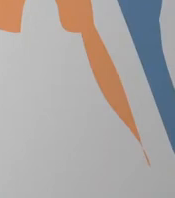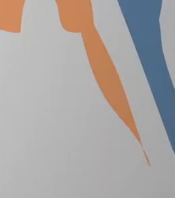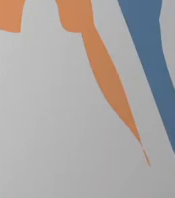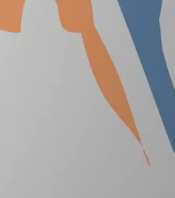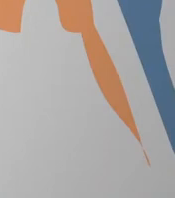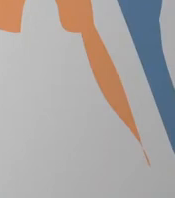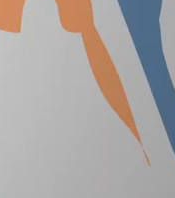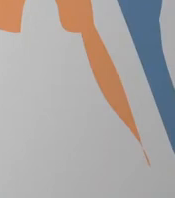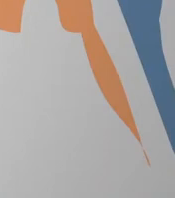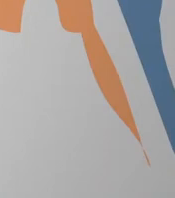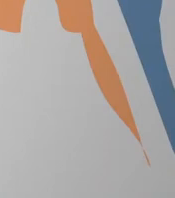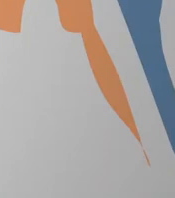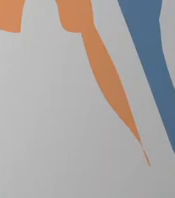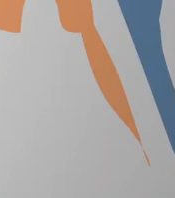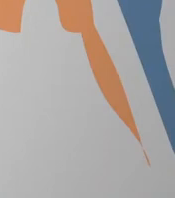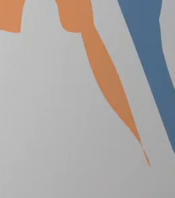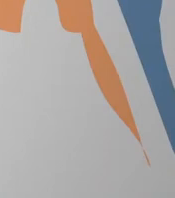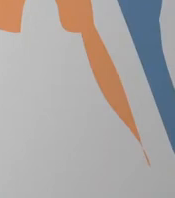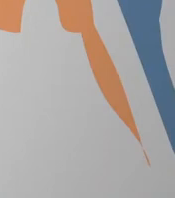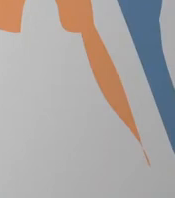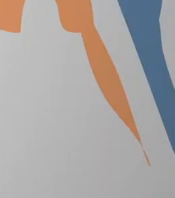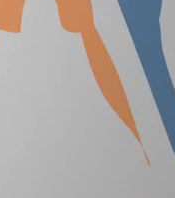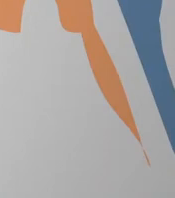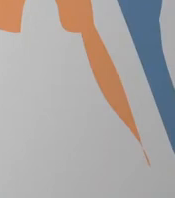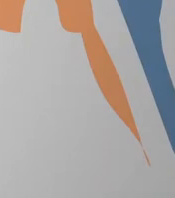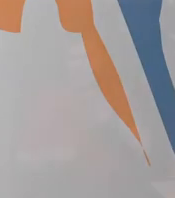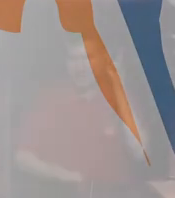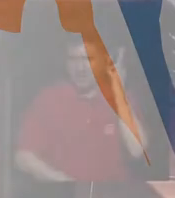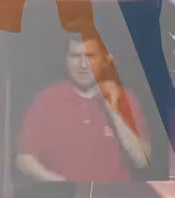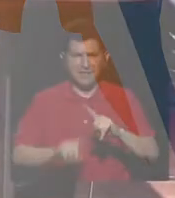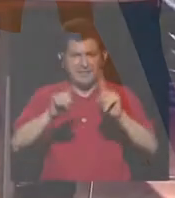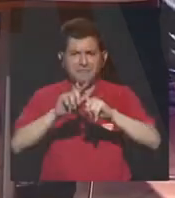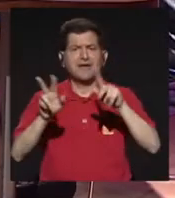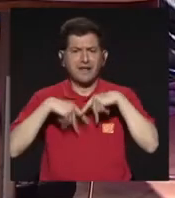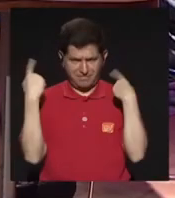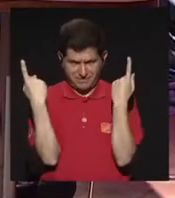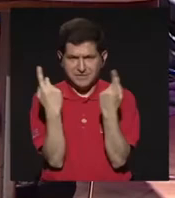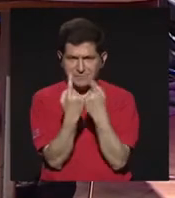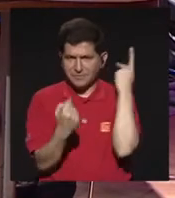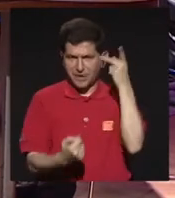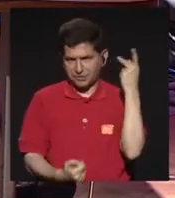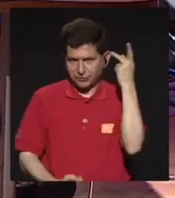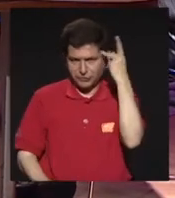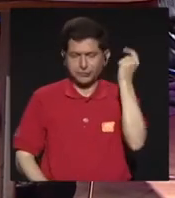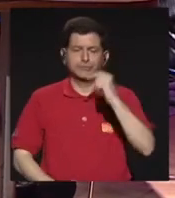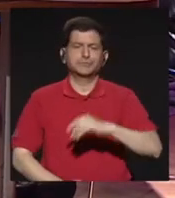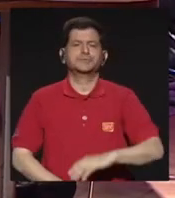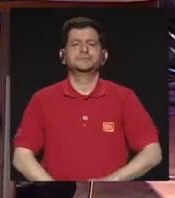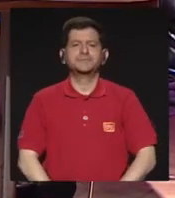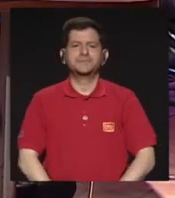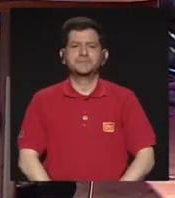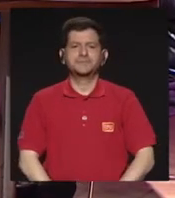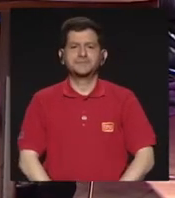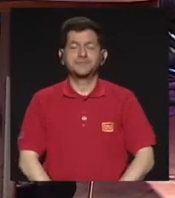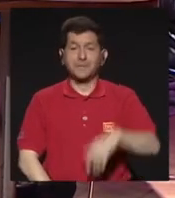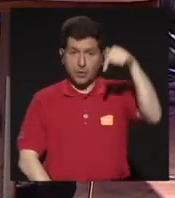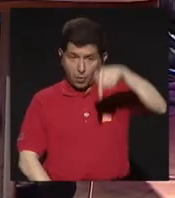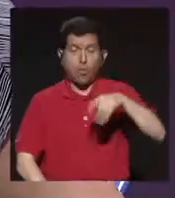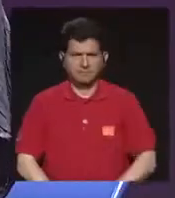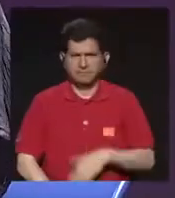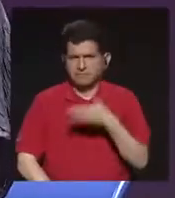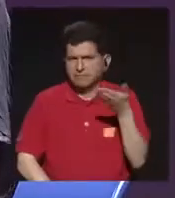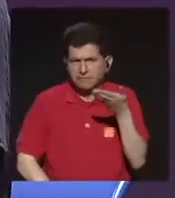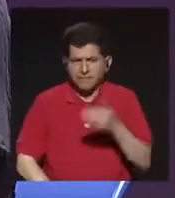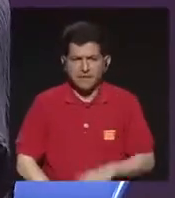Buenas noches, tengo aquí invitadas a una variedad de mujeres de distintos partidos políticos. Y hoy vamos a